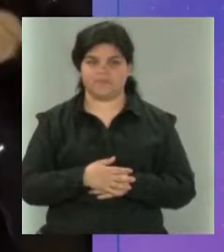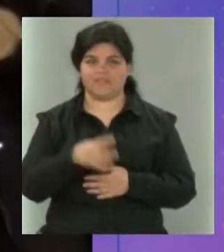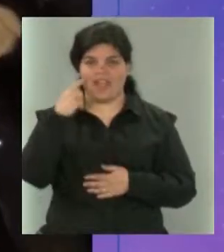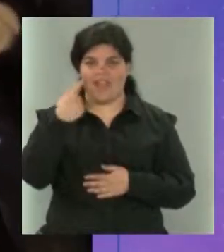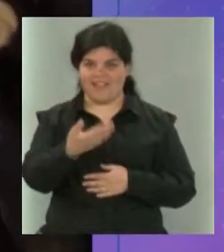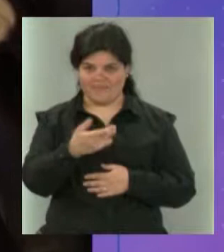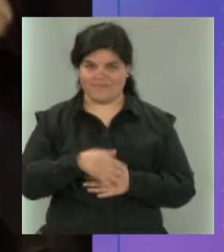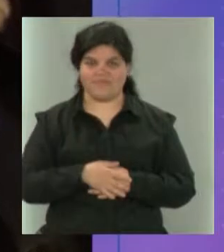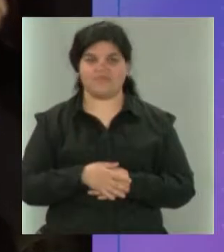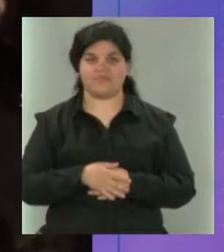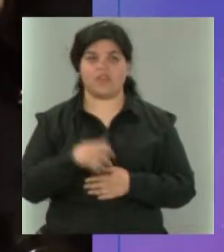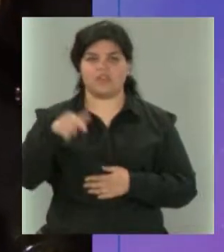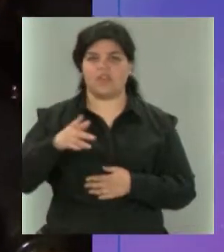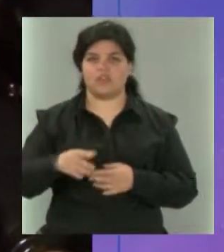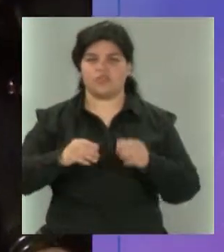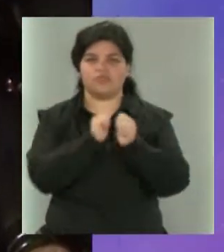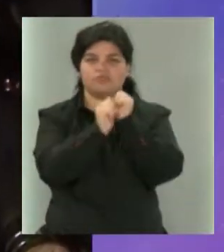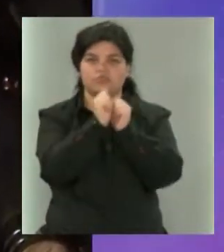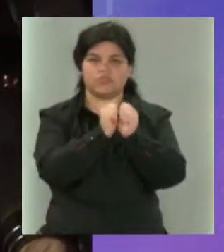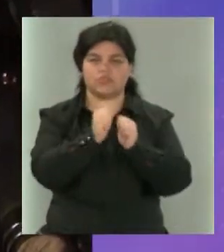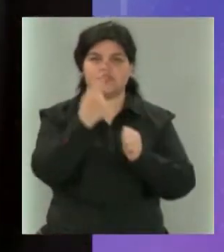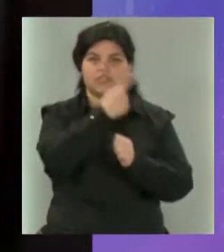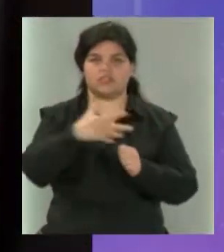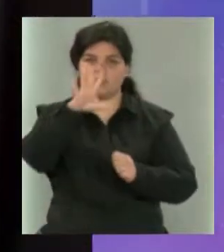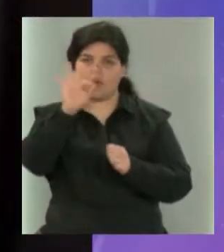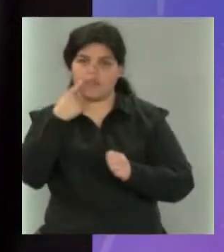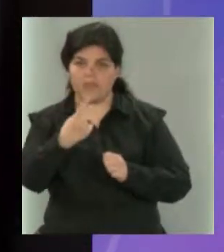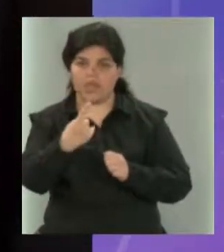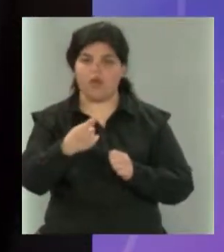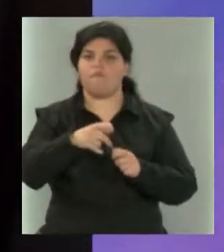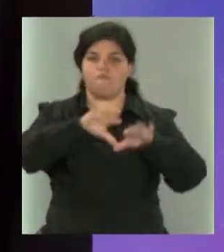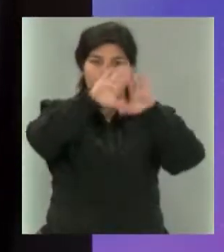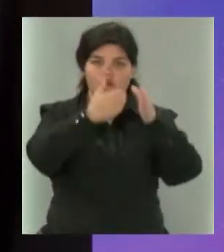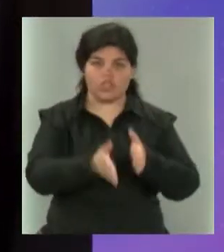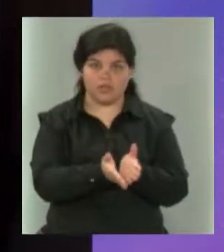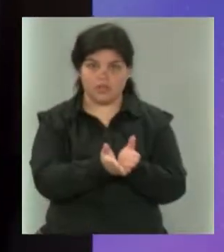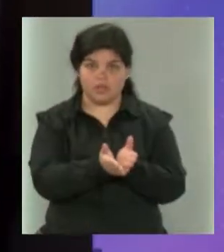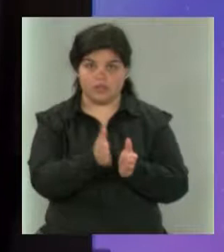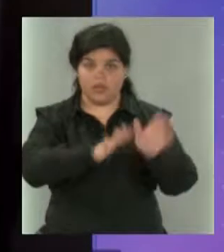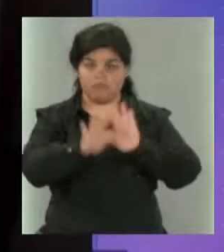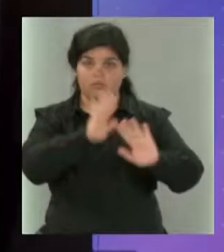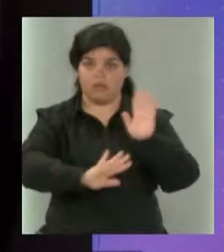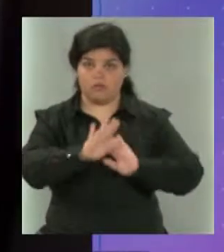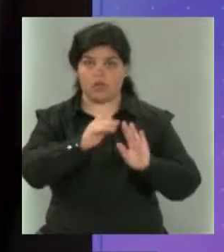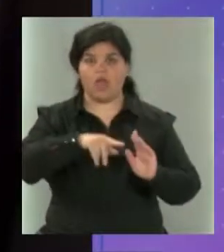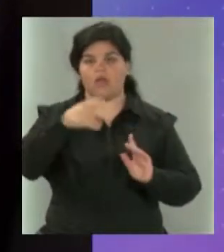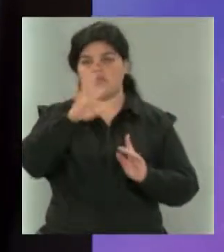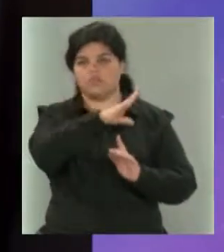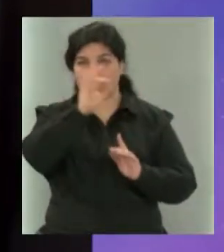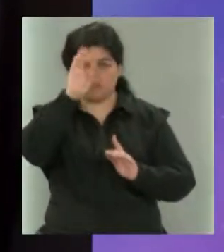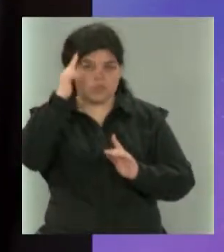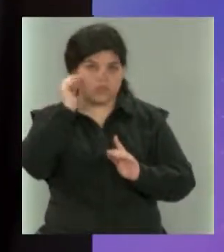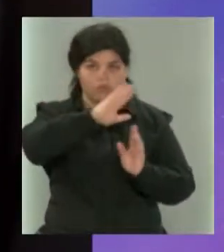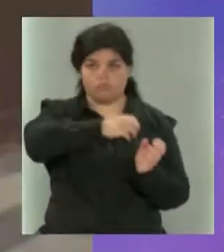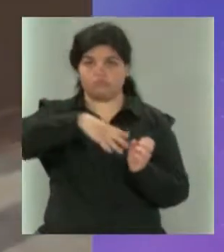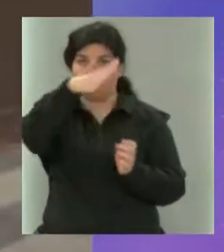Nosotros elaboramos por año 150.000 botellas aproximadamente y el 90% es vino de exportación y solo llega a los